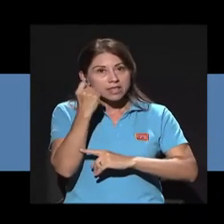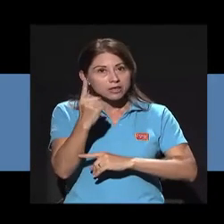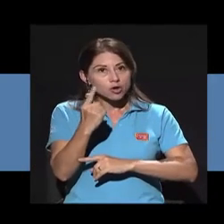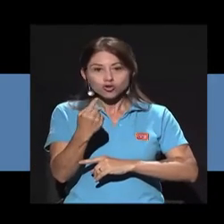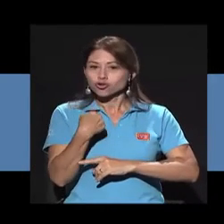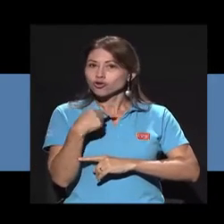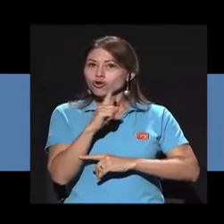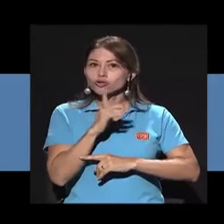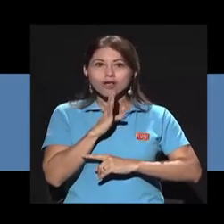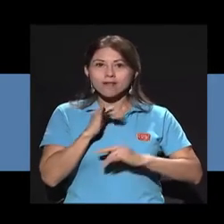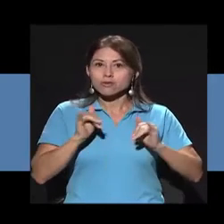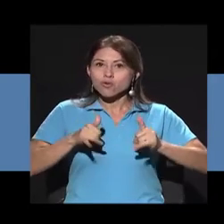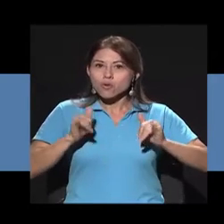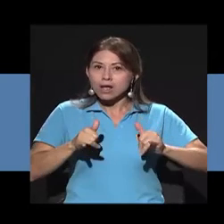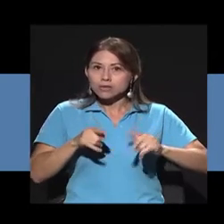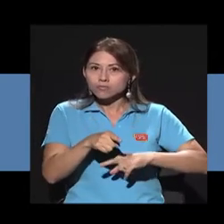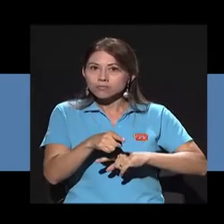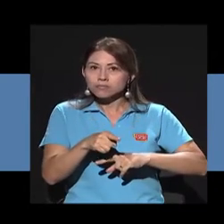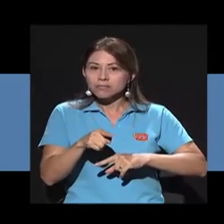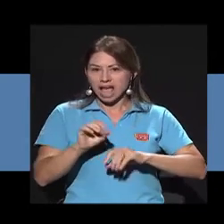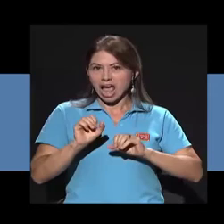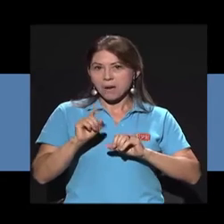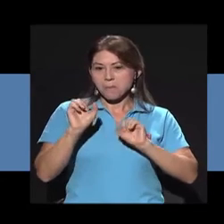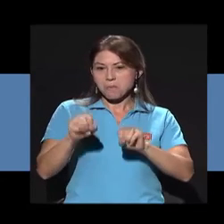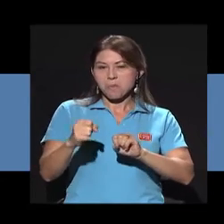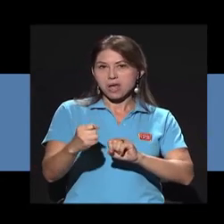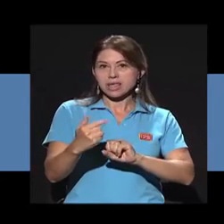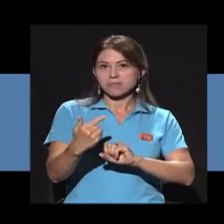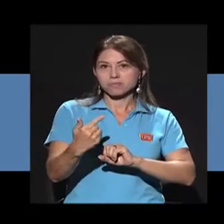Y vea que no estoy jugando. A mí me pueden matar.